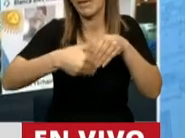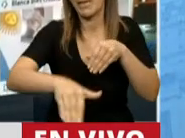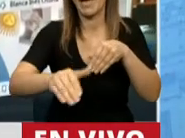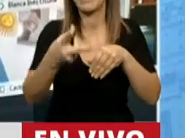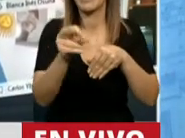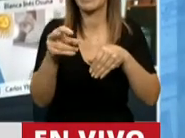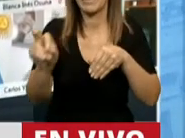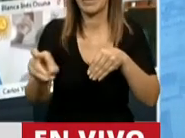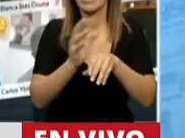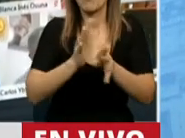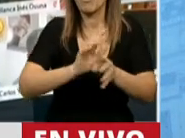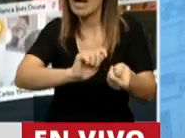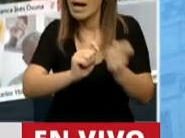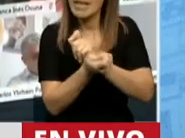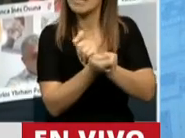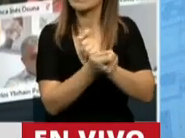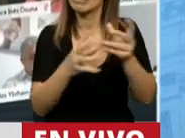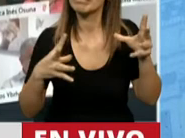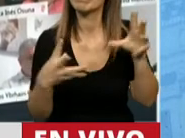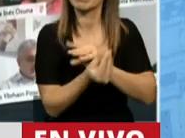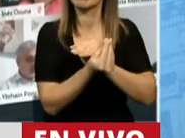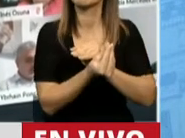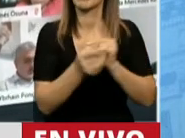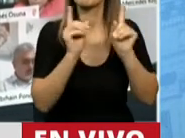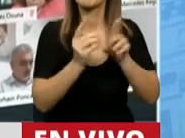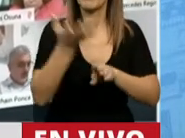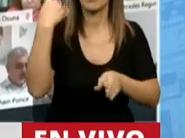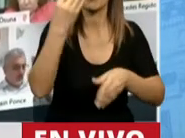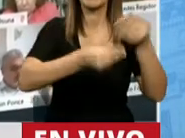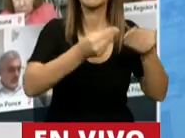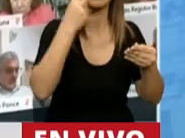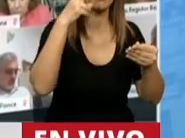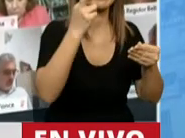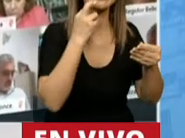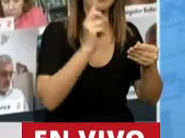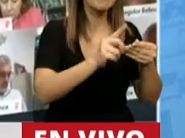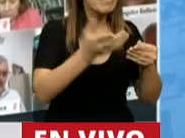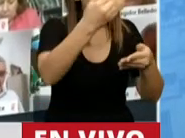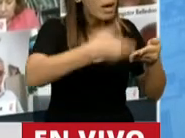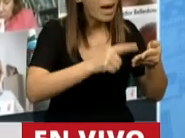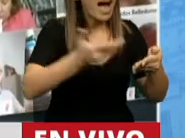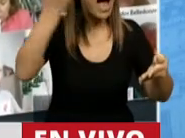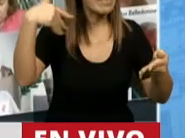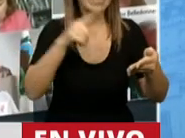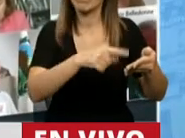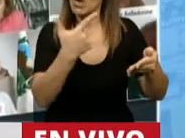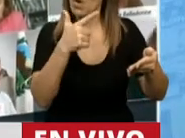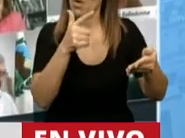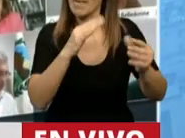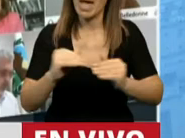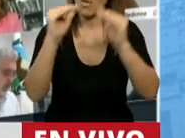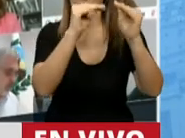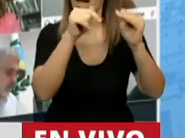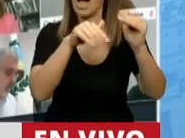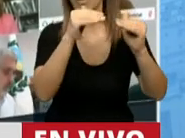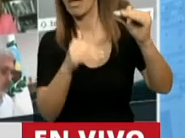es una readecuación, me parece a mí, de aquel presupuesto 2019 que, insisto, no tenía un sentido federal, pero ahora